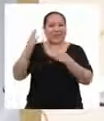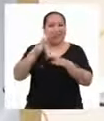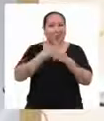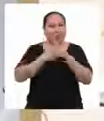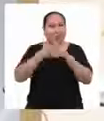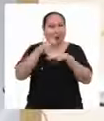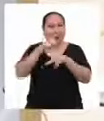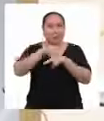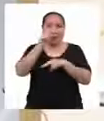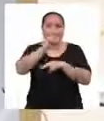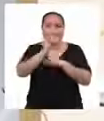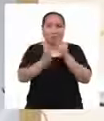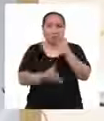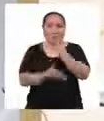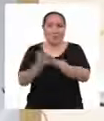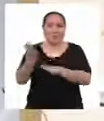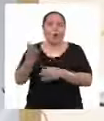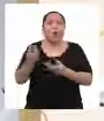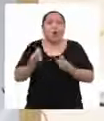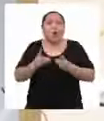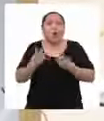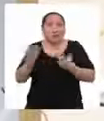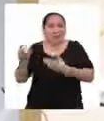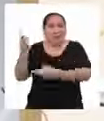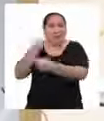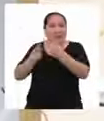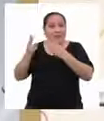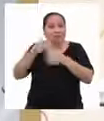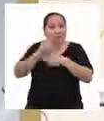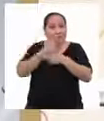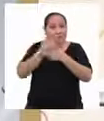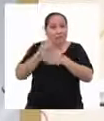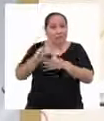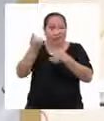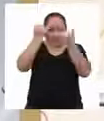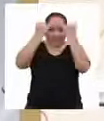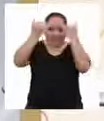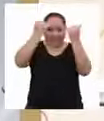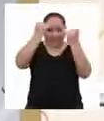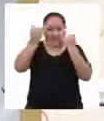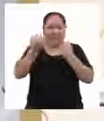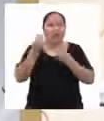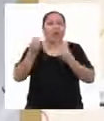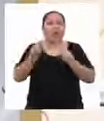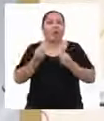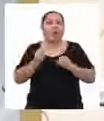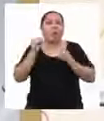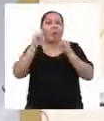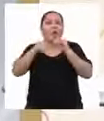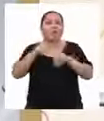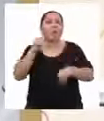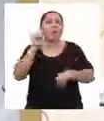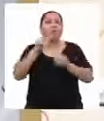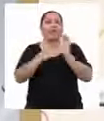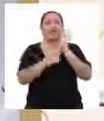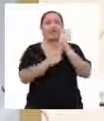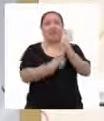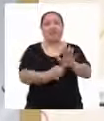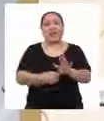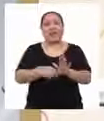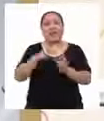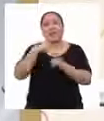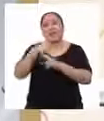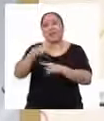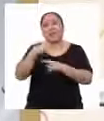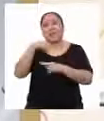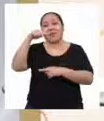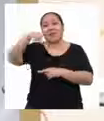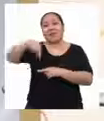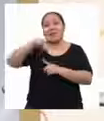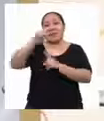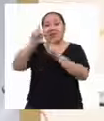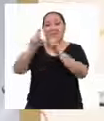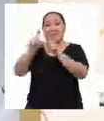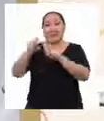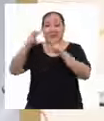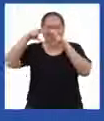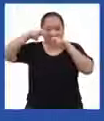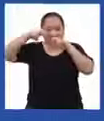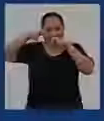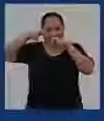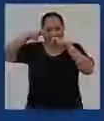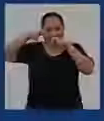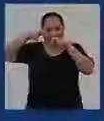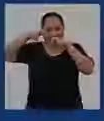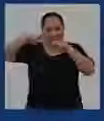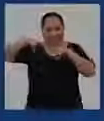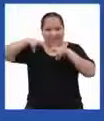no se vayan porque al regreso seguiremos compartiendo ideas acerca de cómo presentar los resultados de nuestra